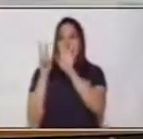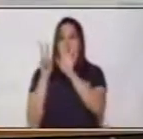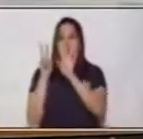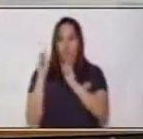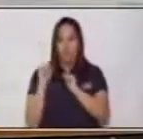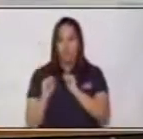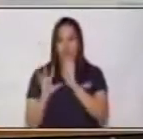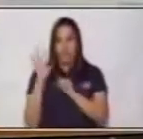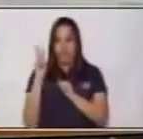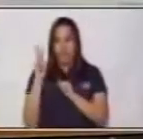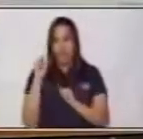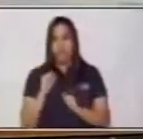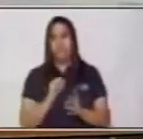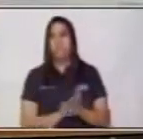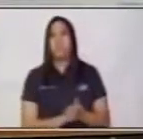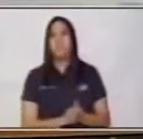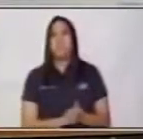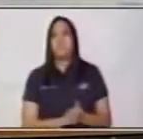Anotemos entonces